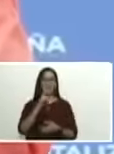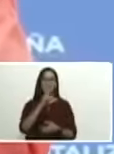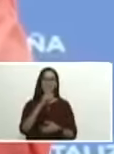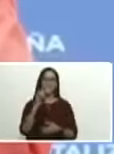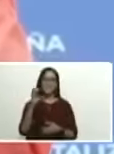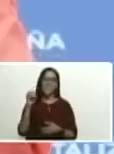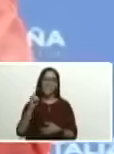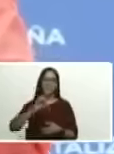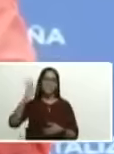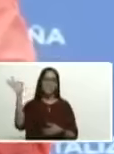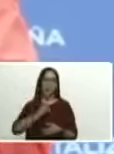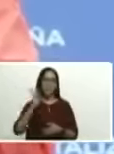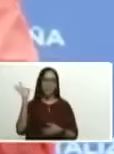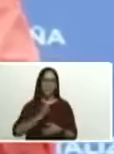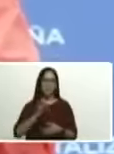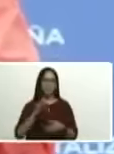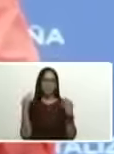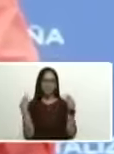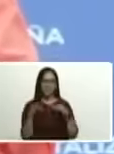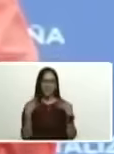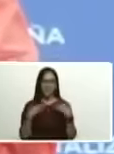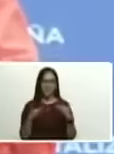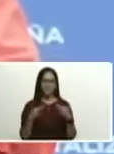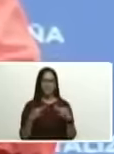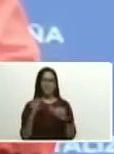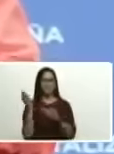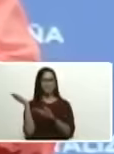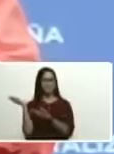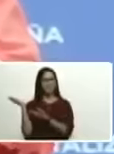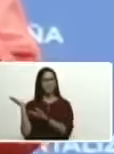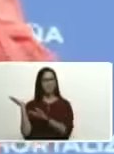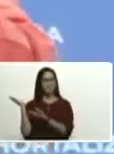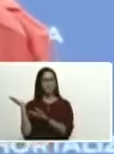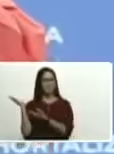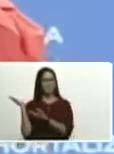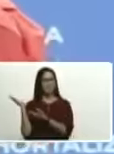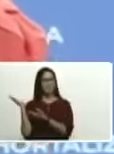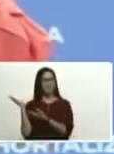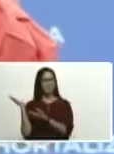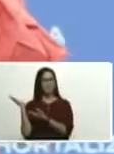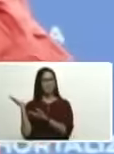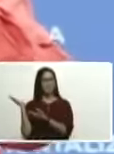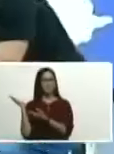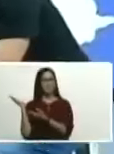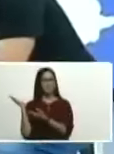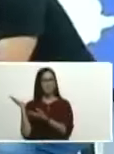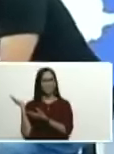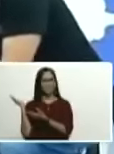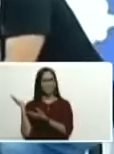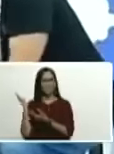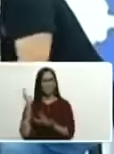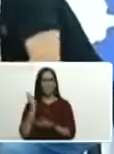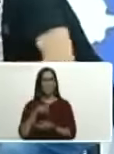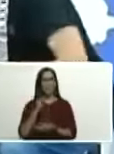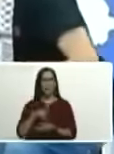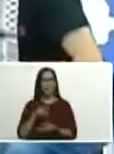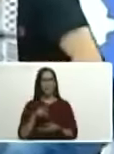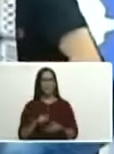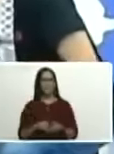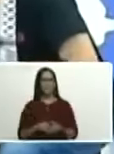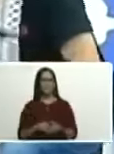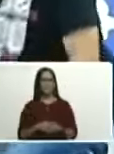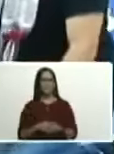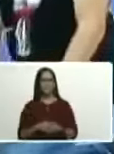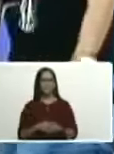100% semilla orgánica. Aquí está, mira. ¿Ah? Papa.